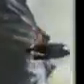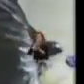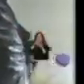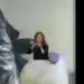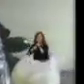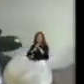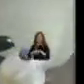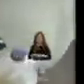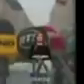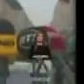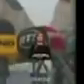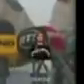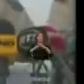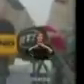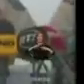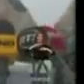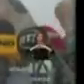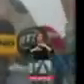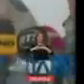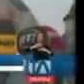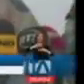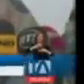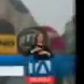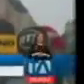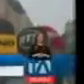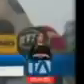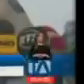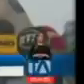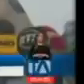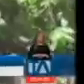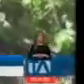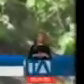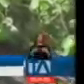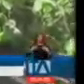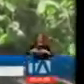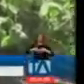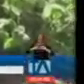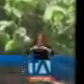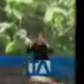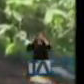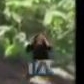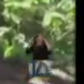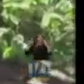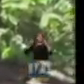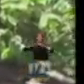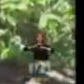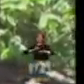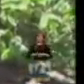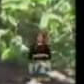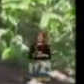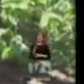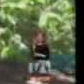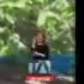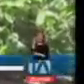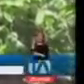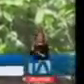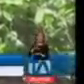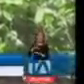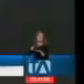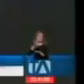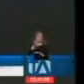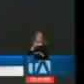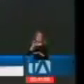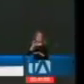perecibles. Material para el proceso en el mismo lugar, en las mismas casas, se podría procesar. De cada planta se podría obtener 50 gramos de